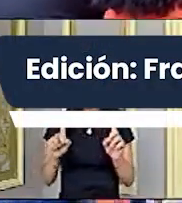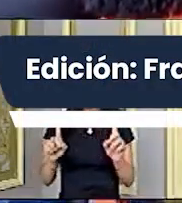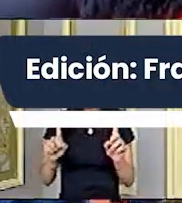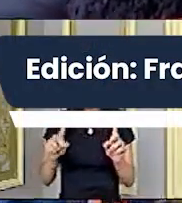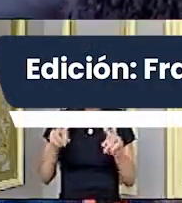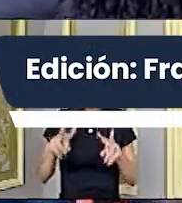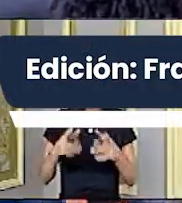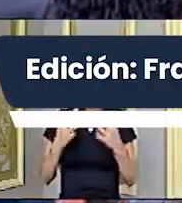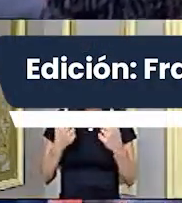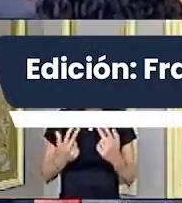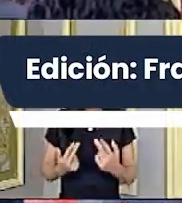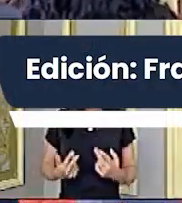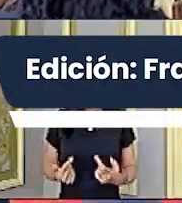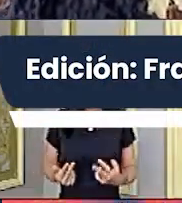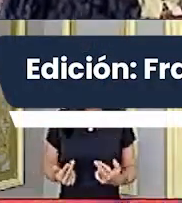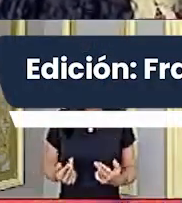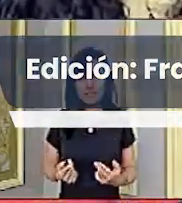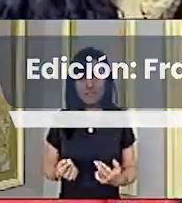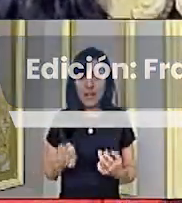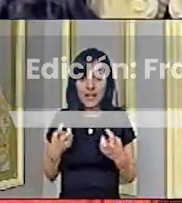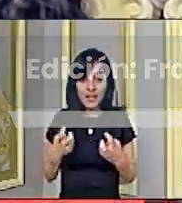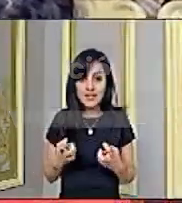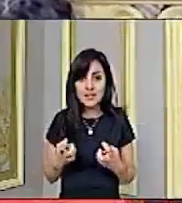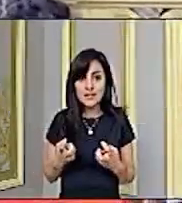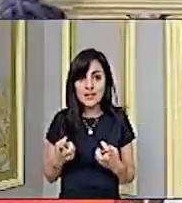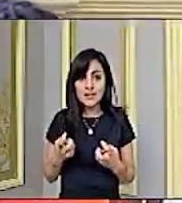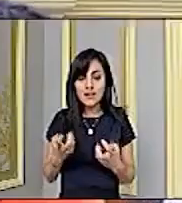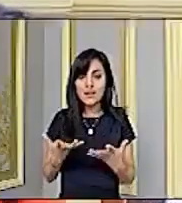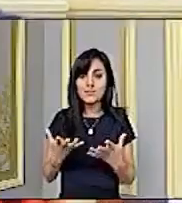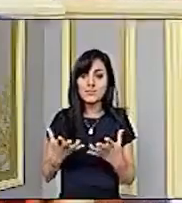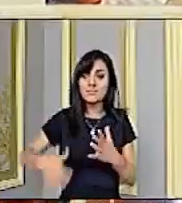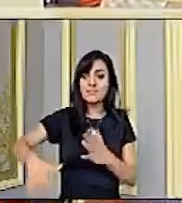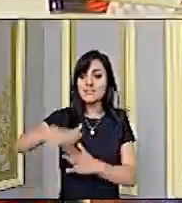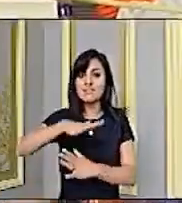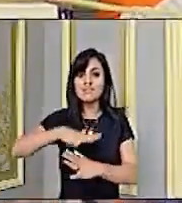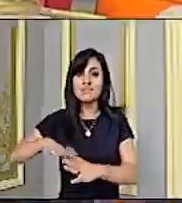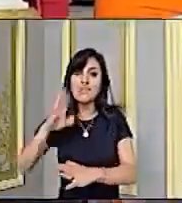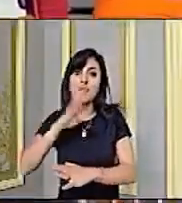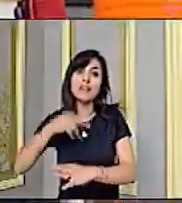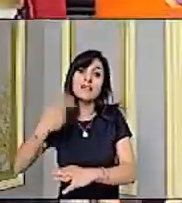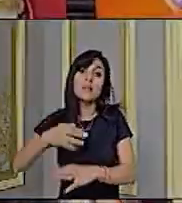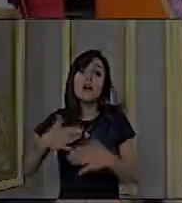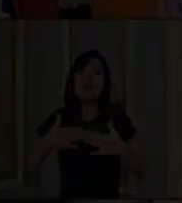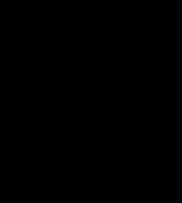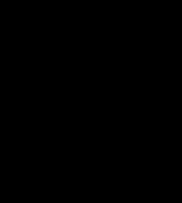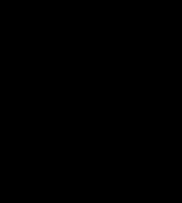pasar de 26 hasta 40 años en prisión. Con información de Anaid Piñas, eConsulta.